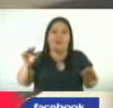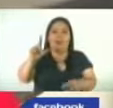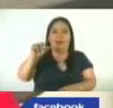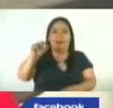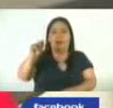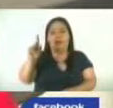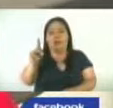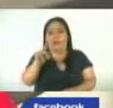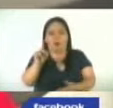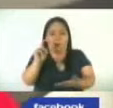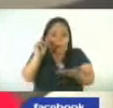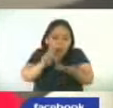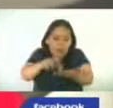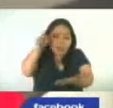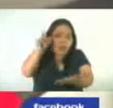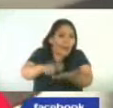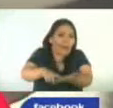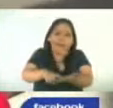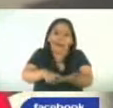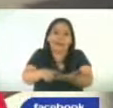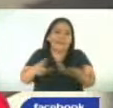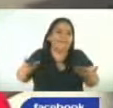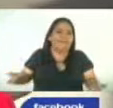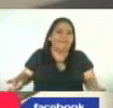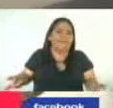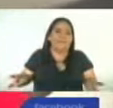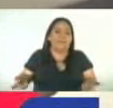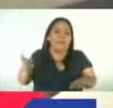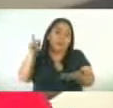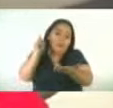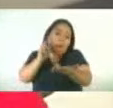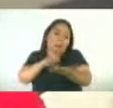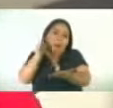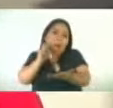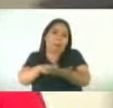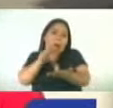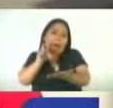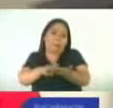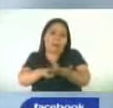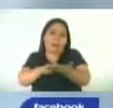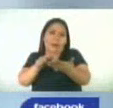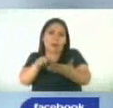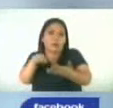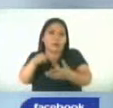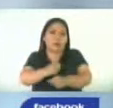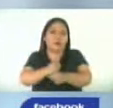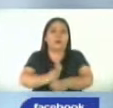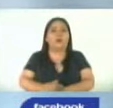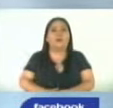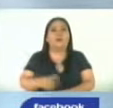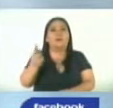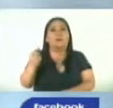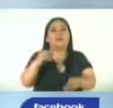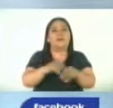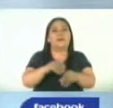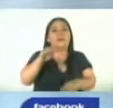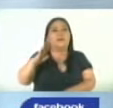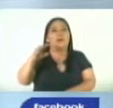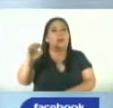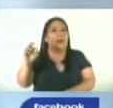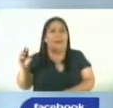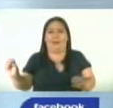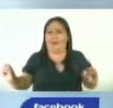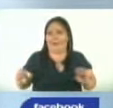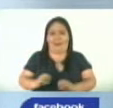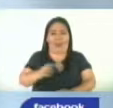no permiten demasiado el acceso a una plataforma segura. El Banco Central de Reserva no